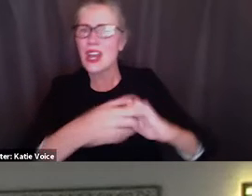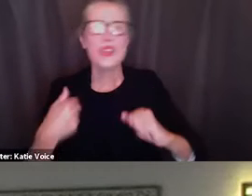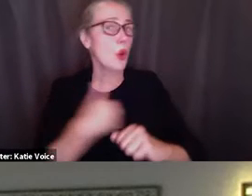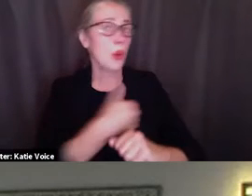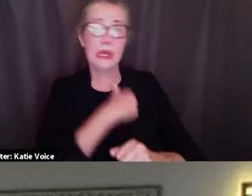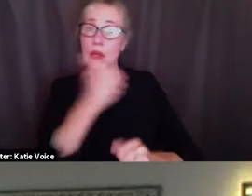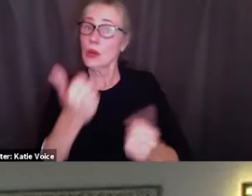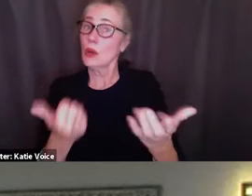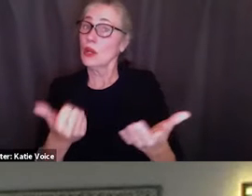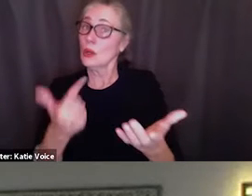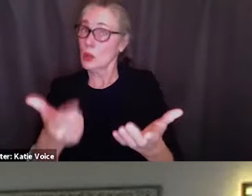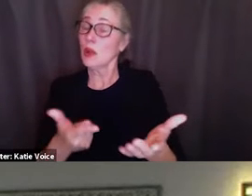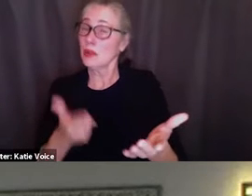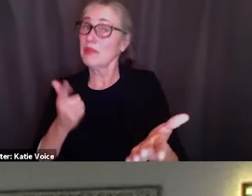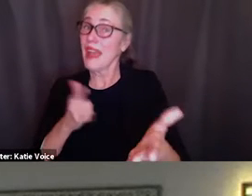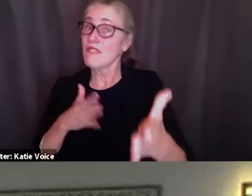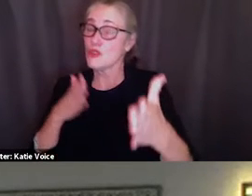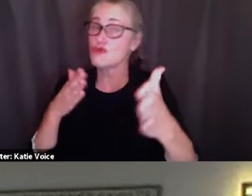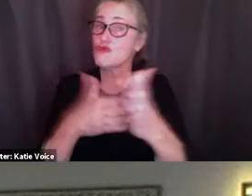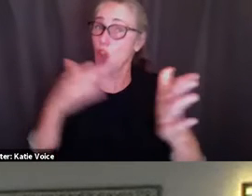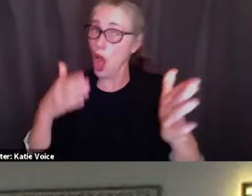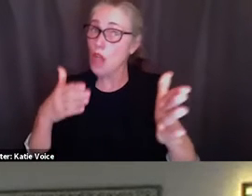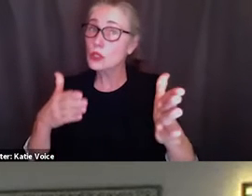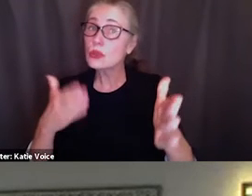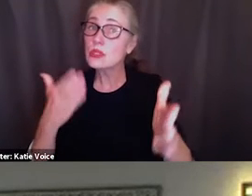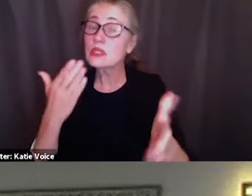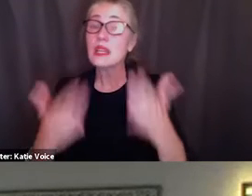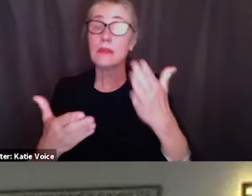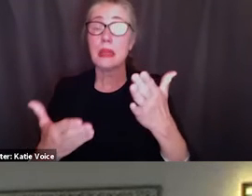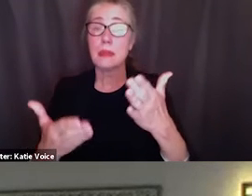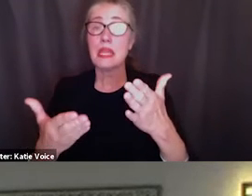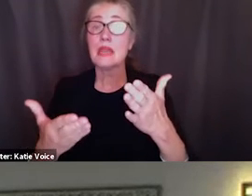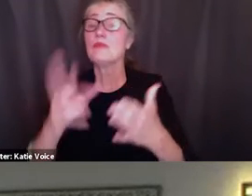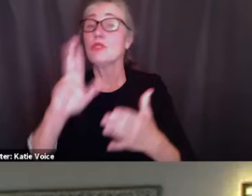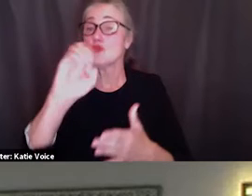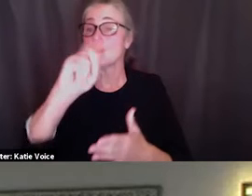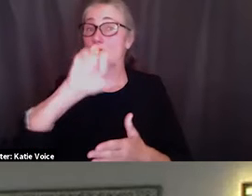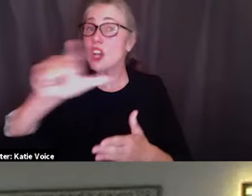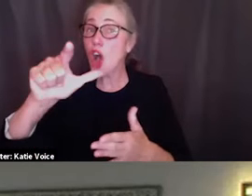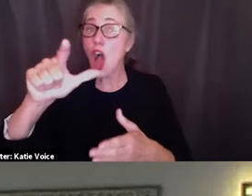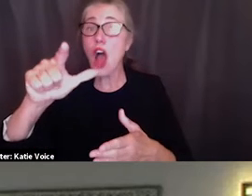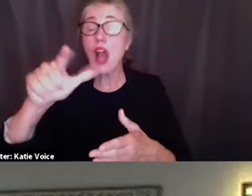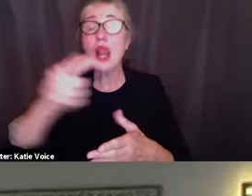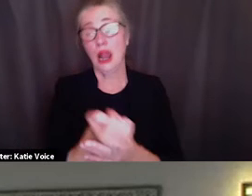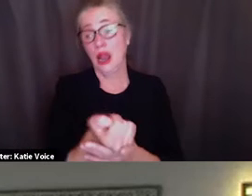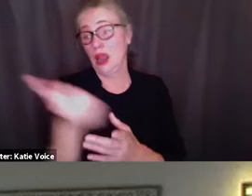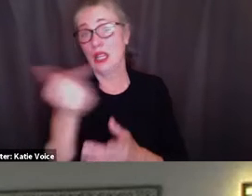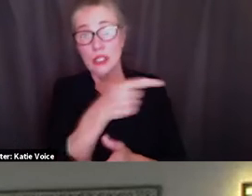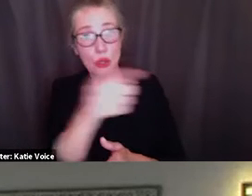estemos aquí detrás de ustedes con demandas, con todo lo que podemos,